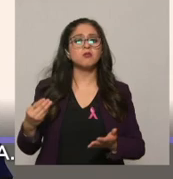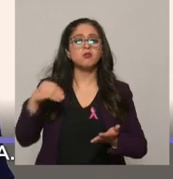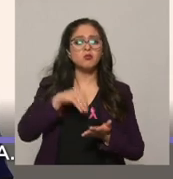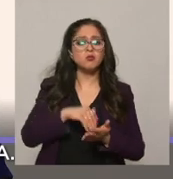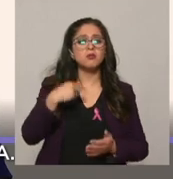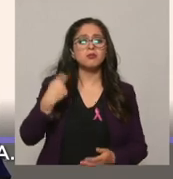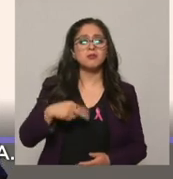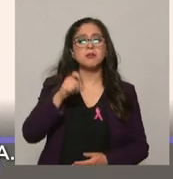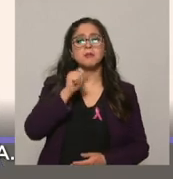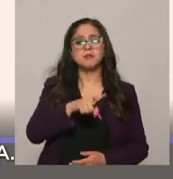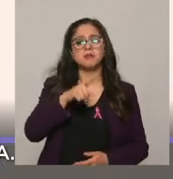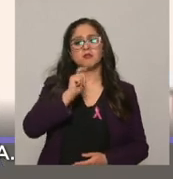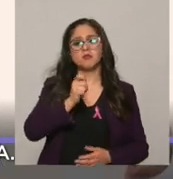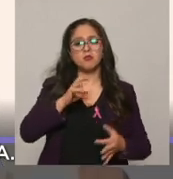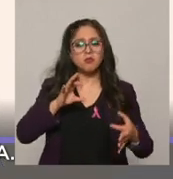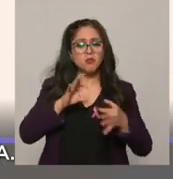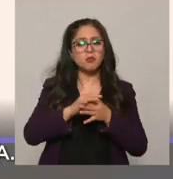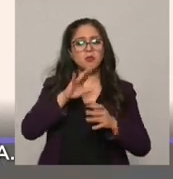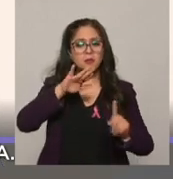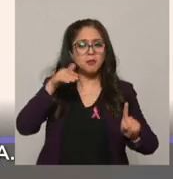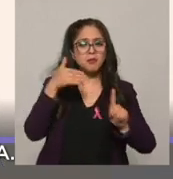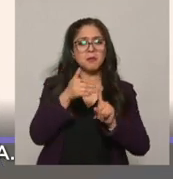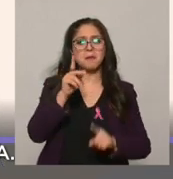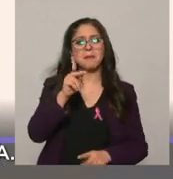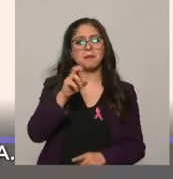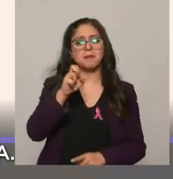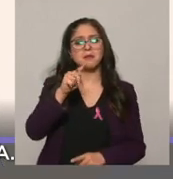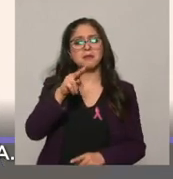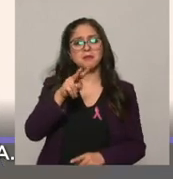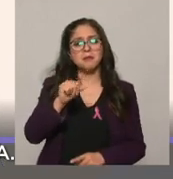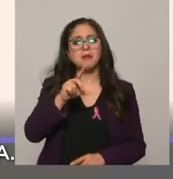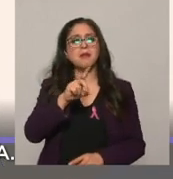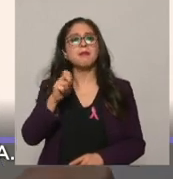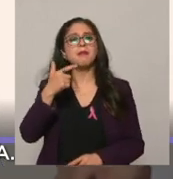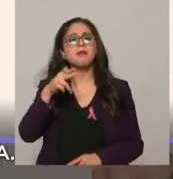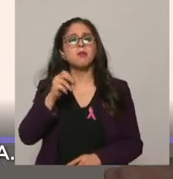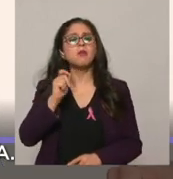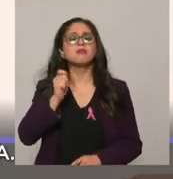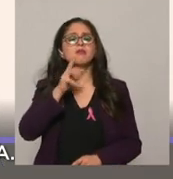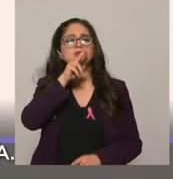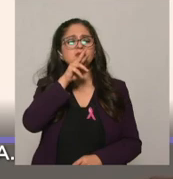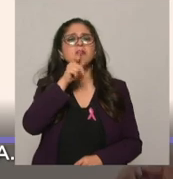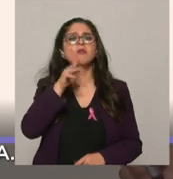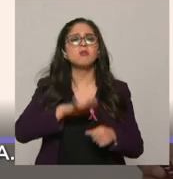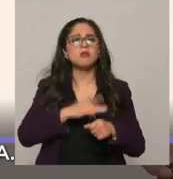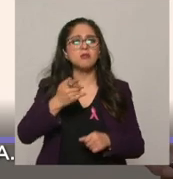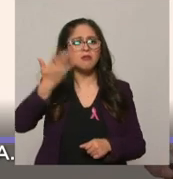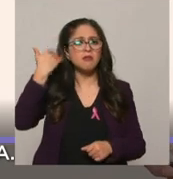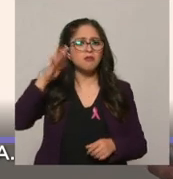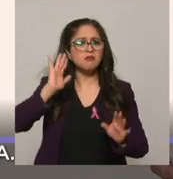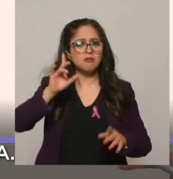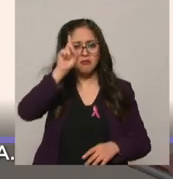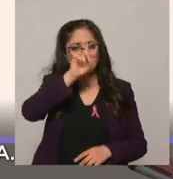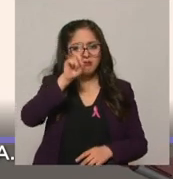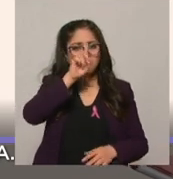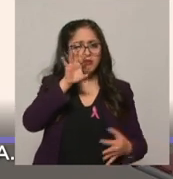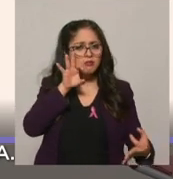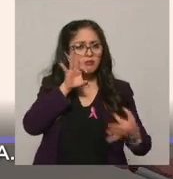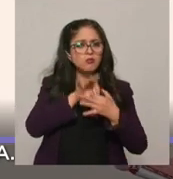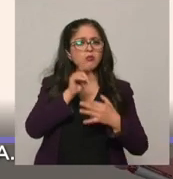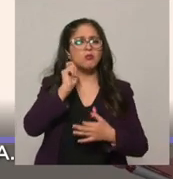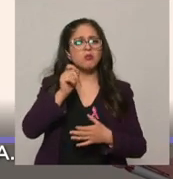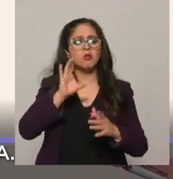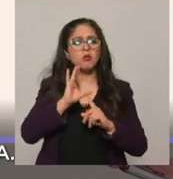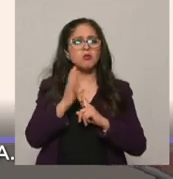una perspectiva de género, lo cual es preocupante porque en el caso de Itzayana, ya habiendo una recomendación por parte de la